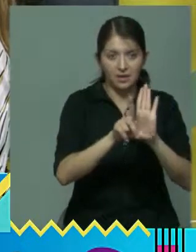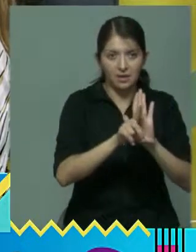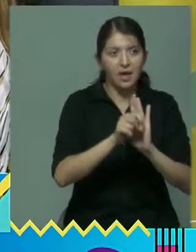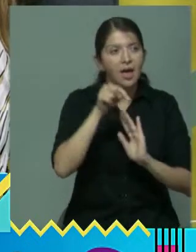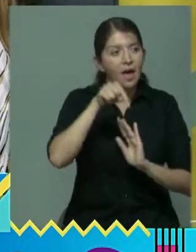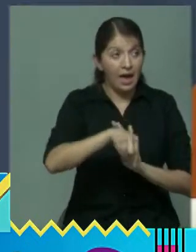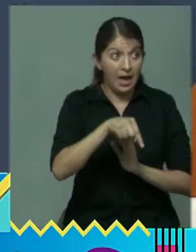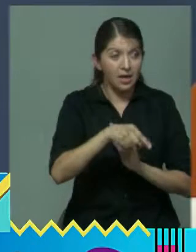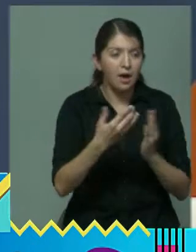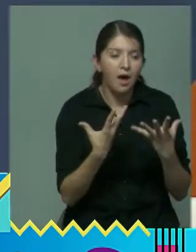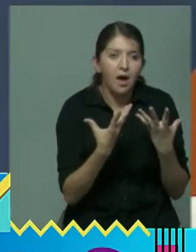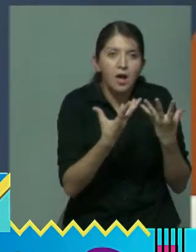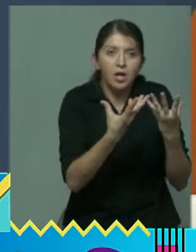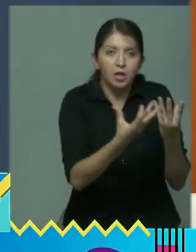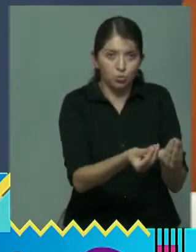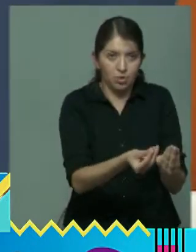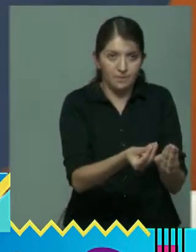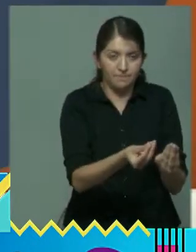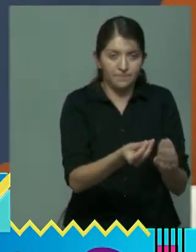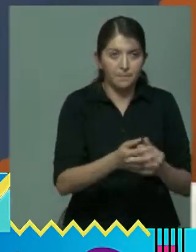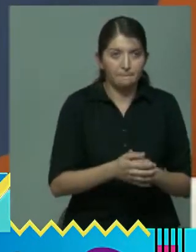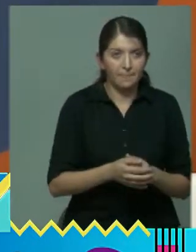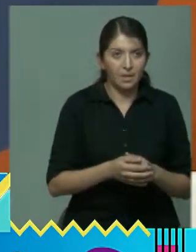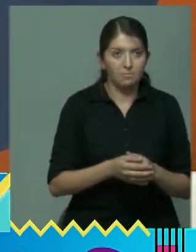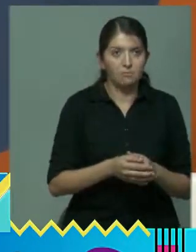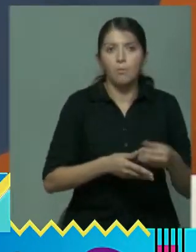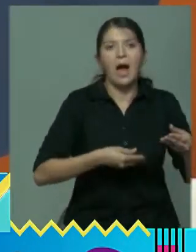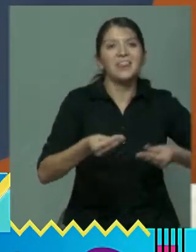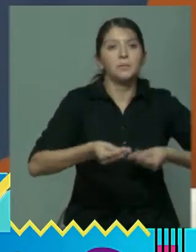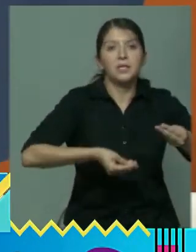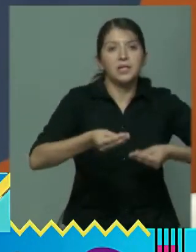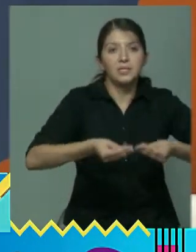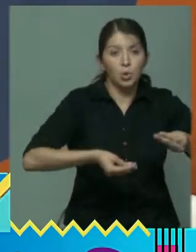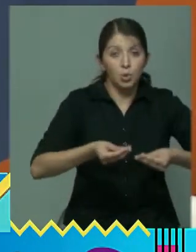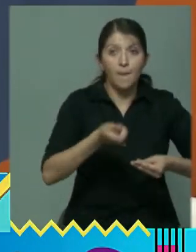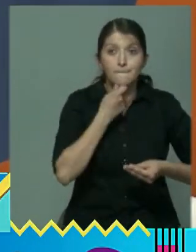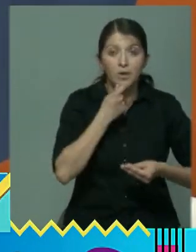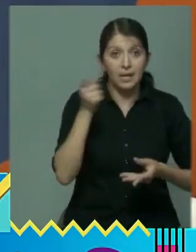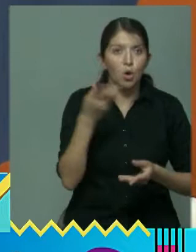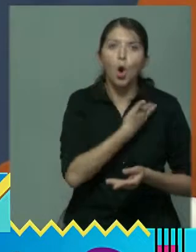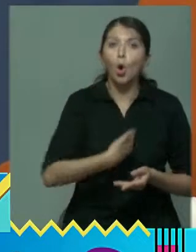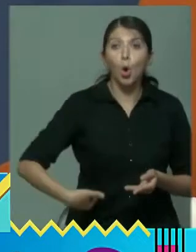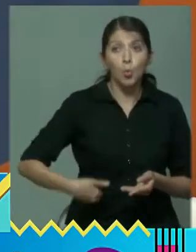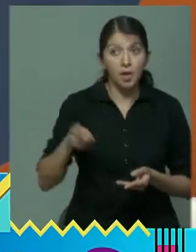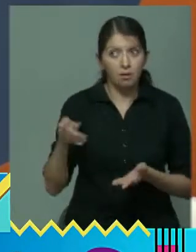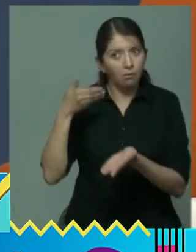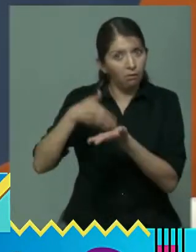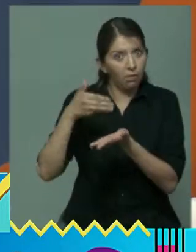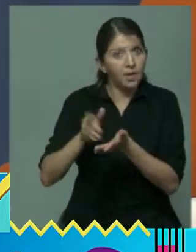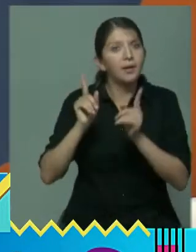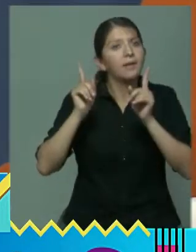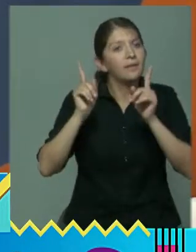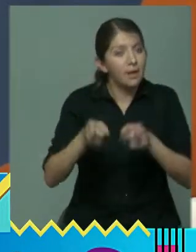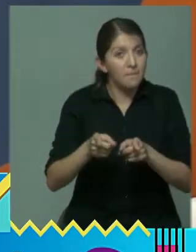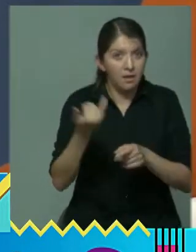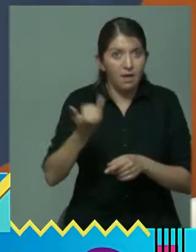nosotros la intervención no es administrativa. Claro. Si el acto discriminatorio lo comete un funcionario público en ocasión de sus funciones, hay sanciones específicas que